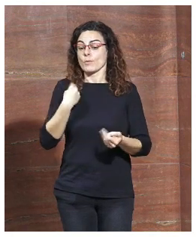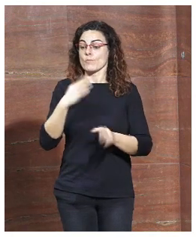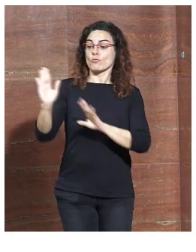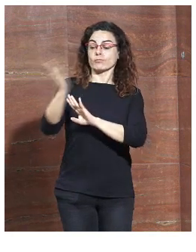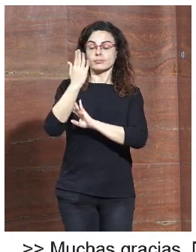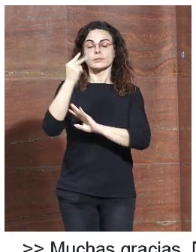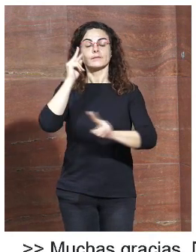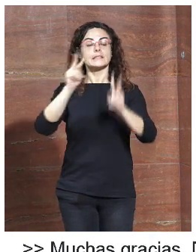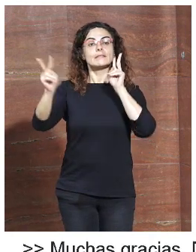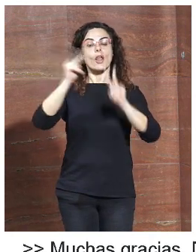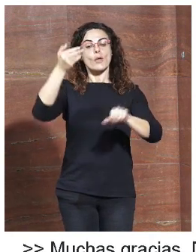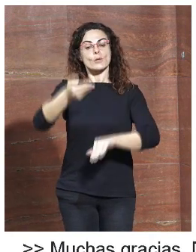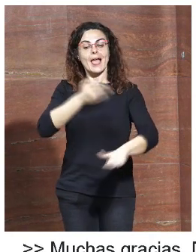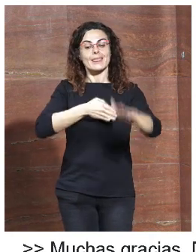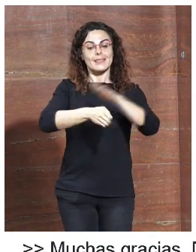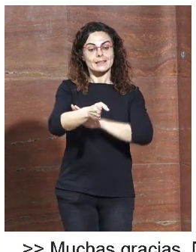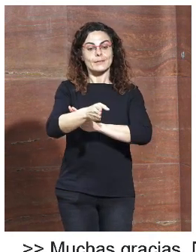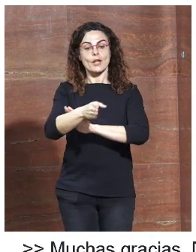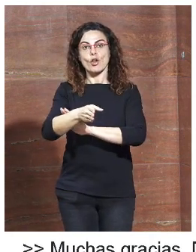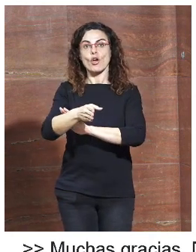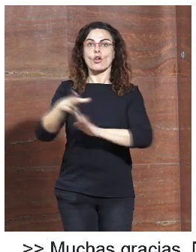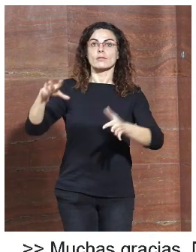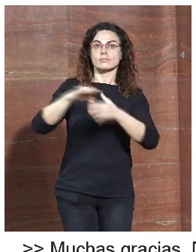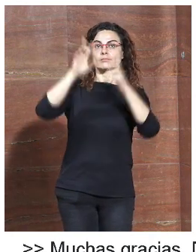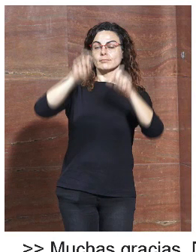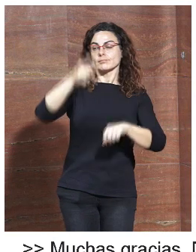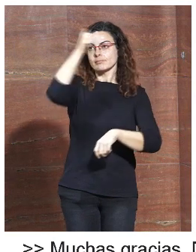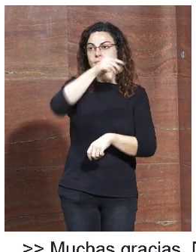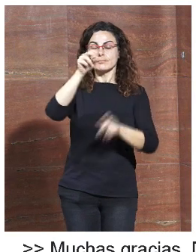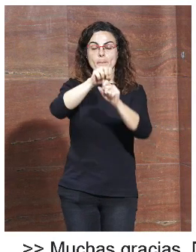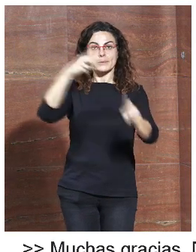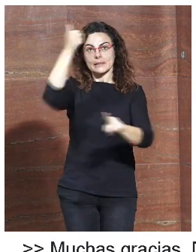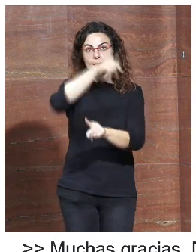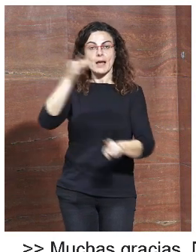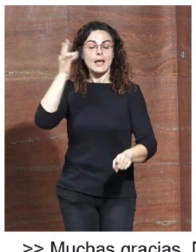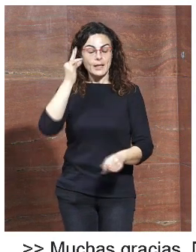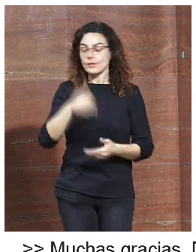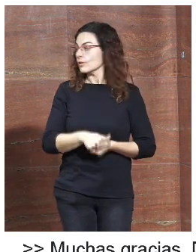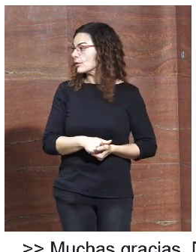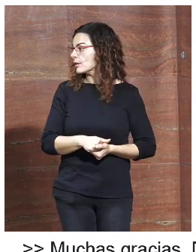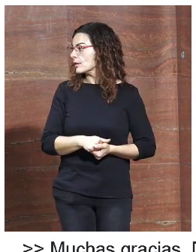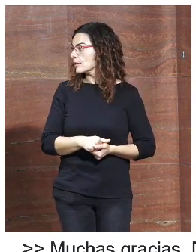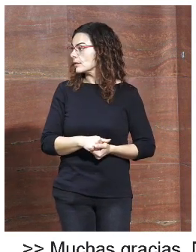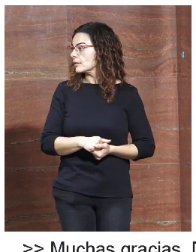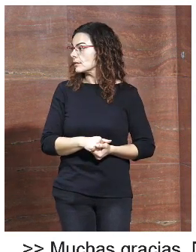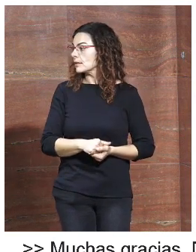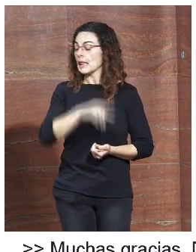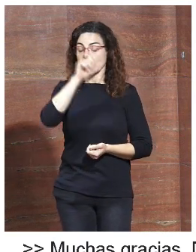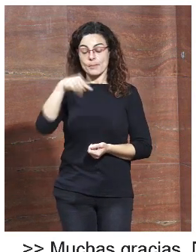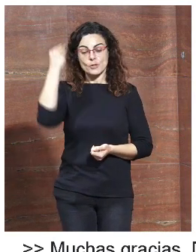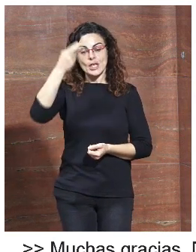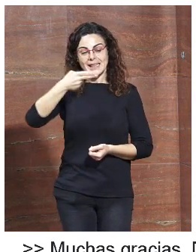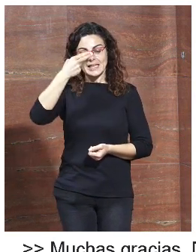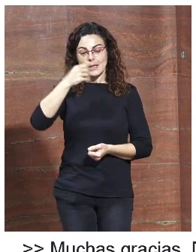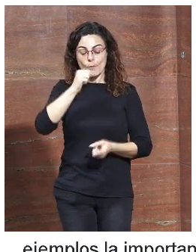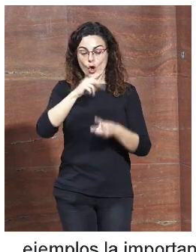ejemplos la importancia de la accesibilidad con perspectiva de género. Y creo que en concreto también ha estado muy interesante porque ha